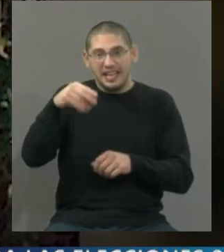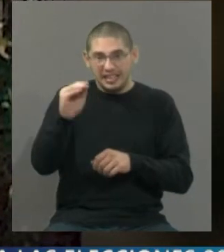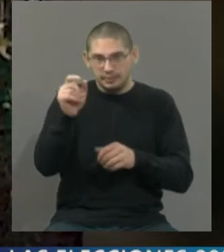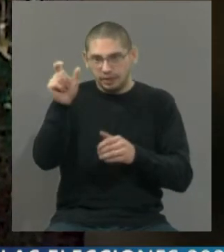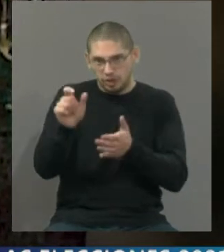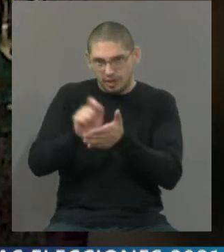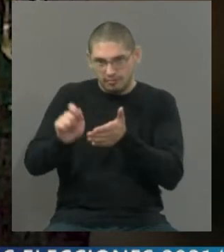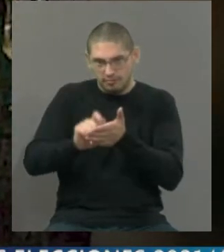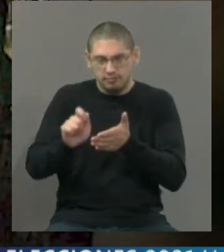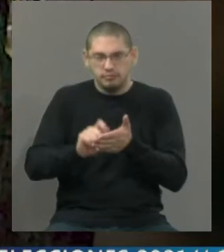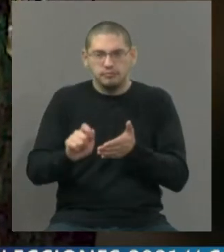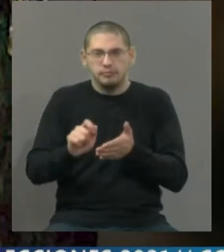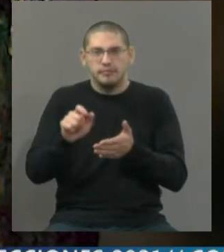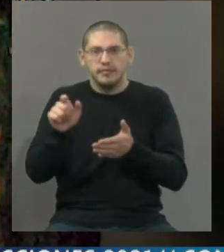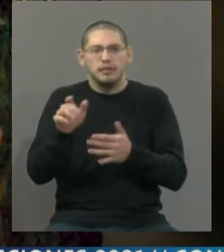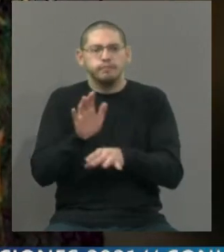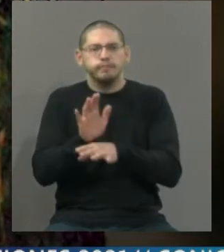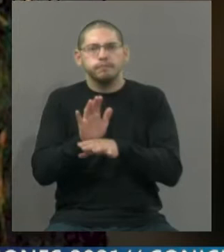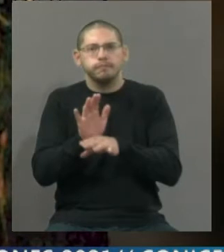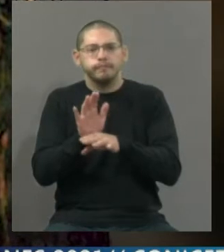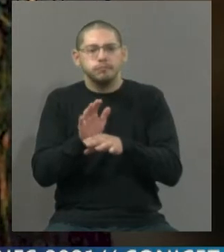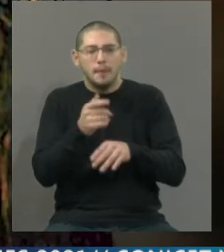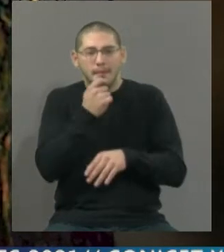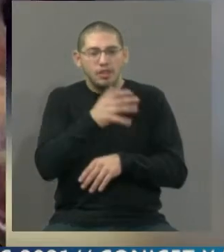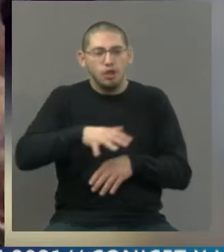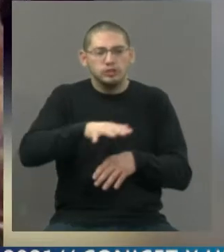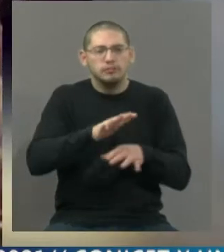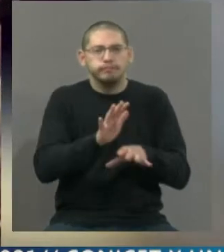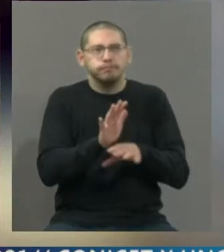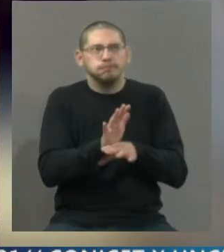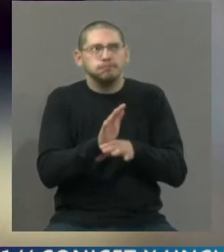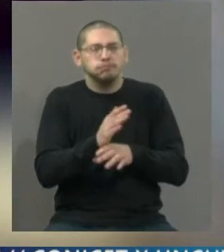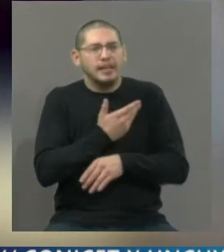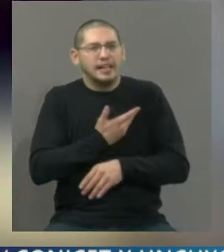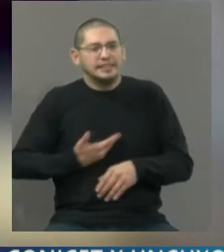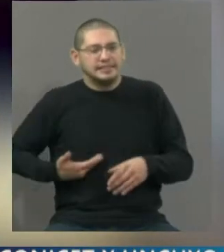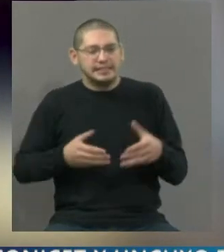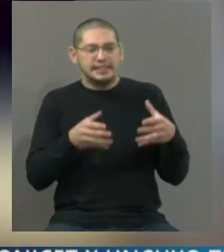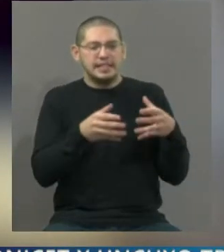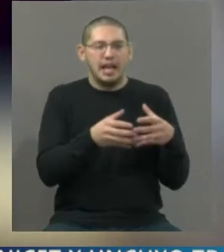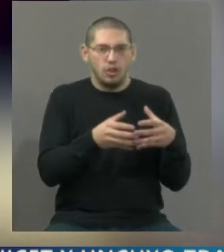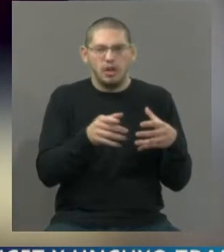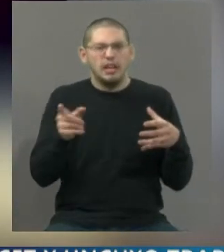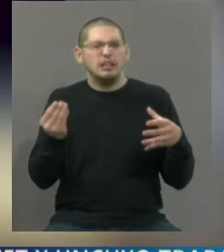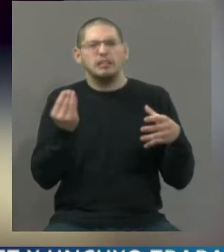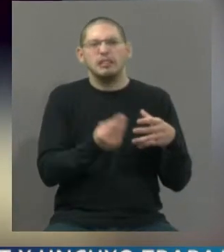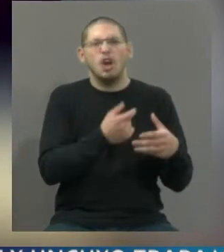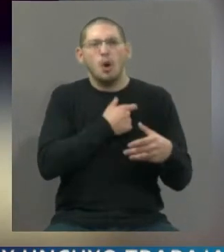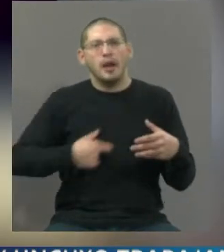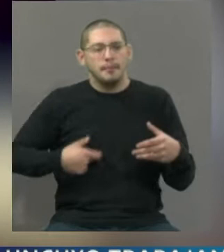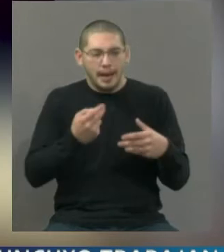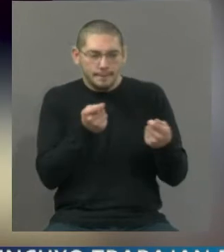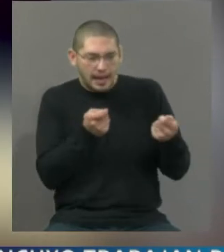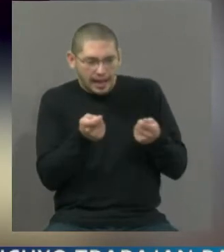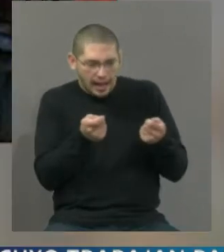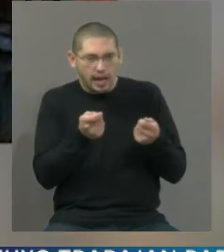en Cuyo formó un mini estado. Él quería ser gobernador solamente para poder administrar y poder formar su